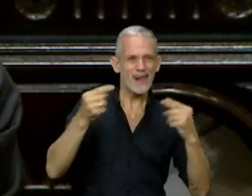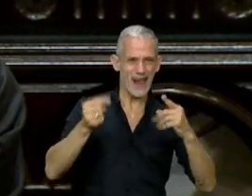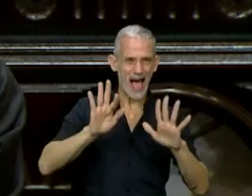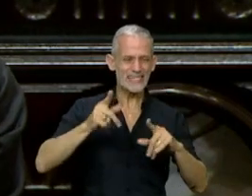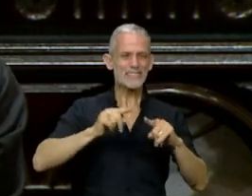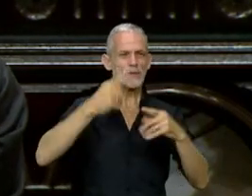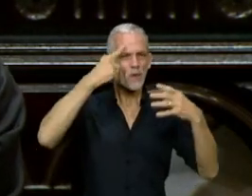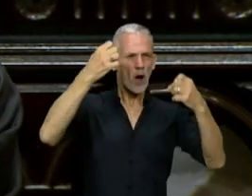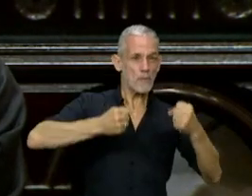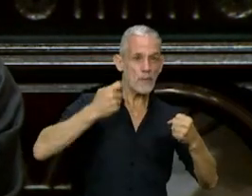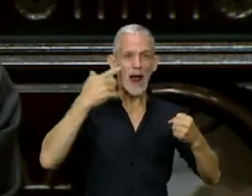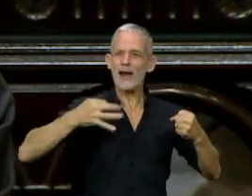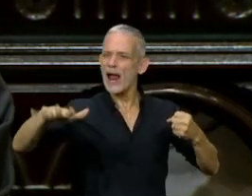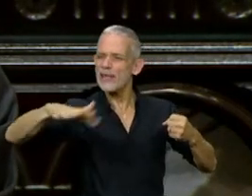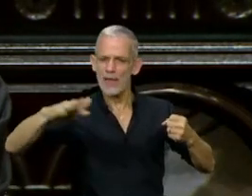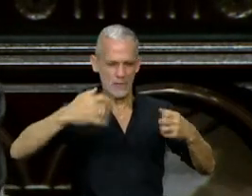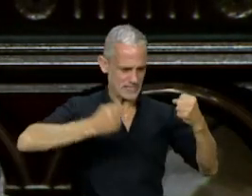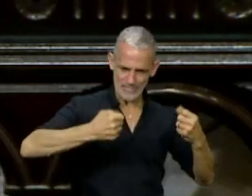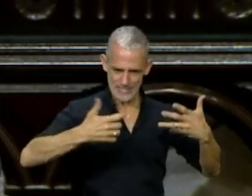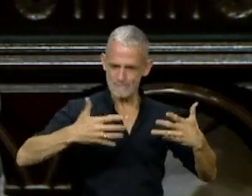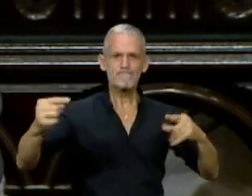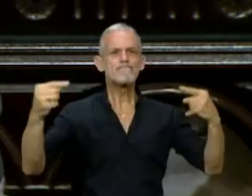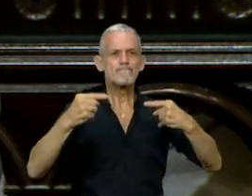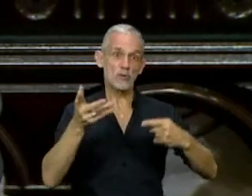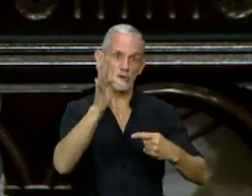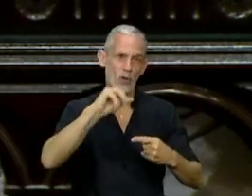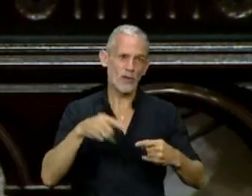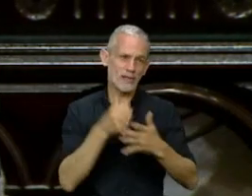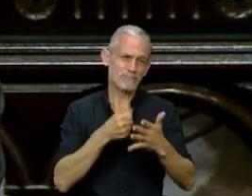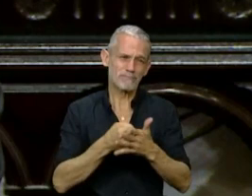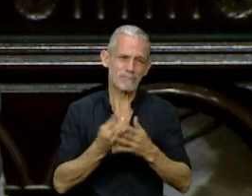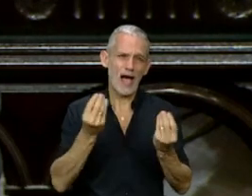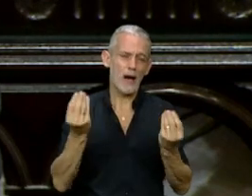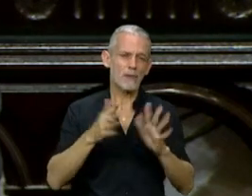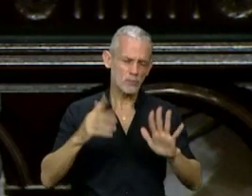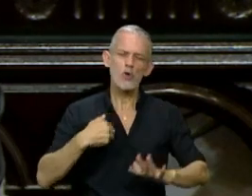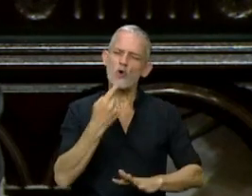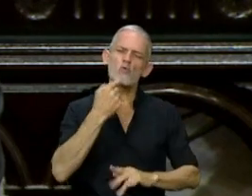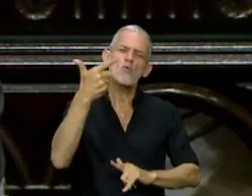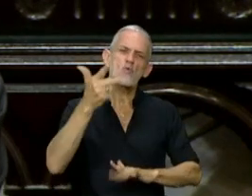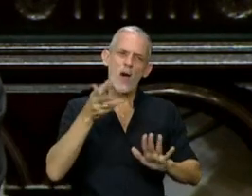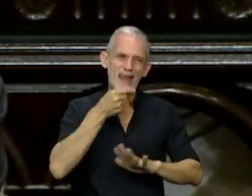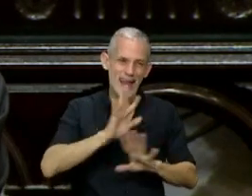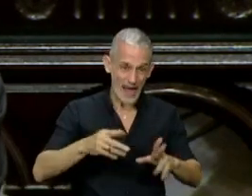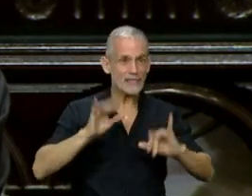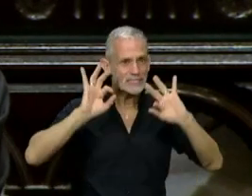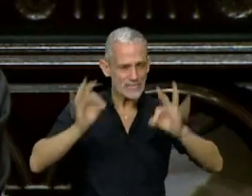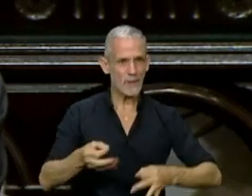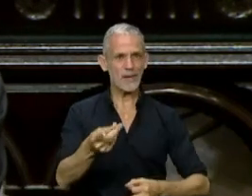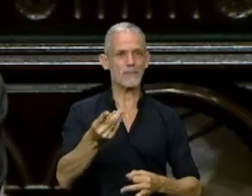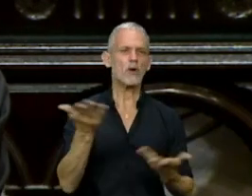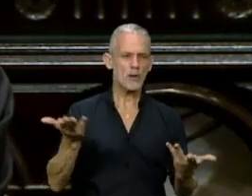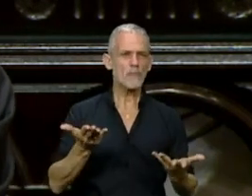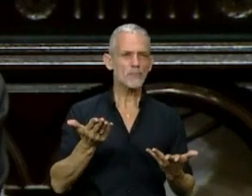tienen nuestras convicciones con la realidad concreta que todos los días nos toca enfrentar. Así que no me cabe la menor duda, Presidenta, que